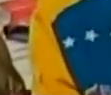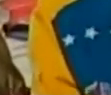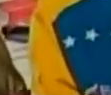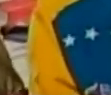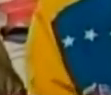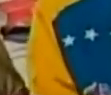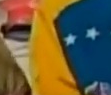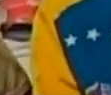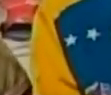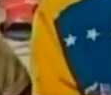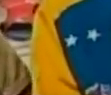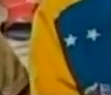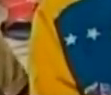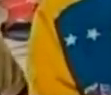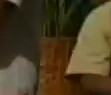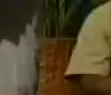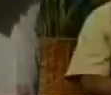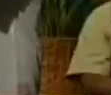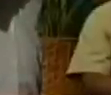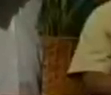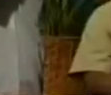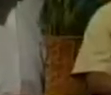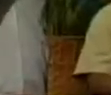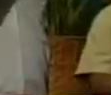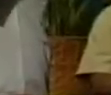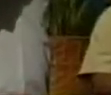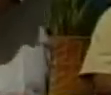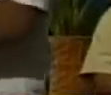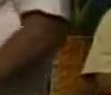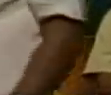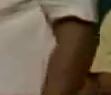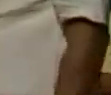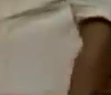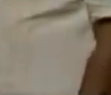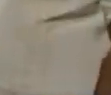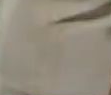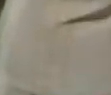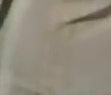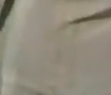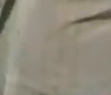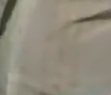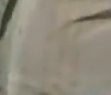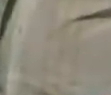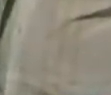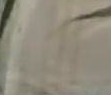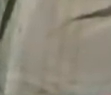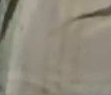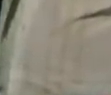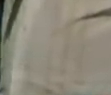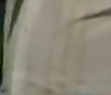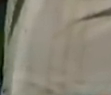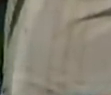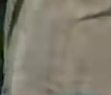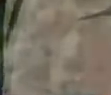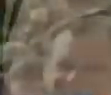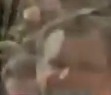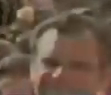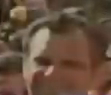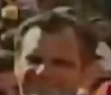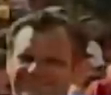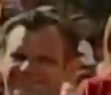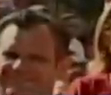los maestros y las maestras con la defensa de la patria, con la defensa de la revolución bolivariana.